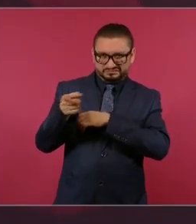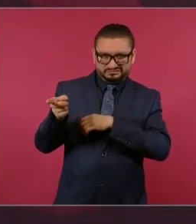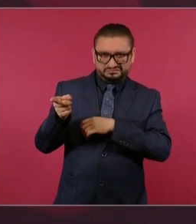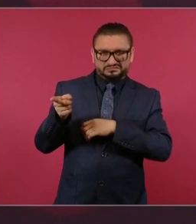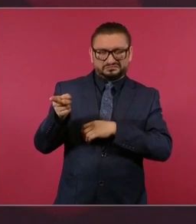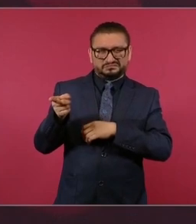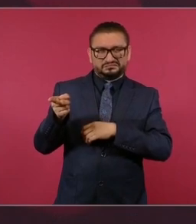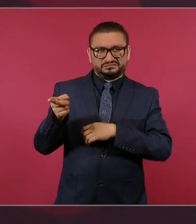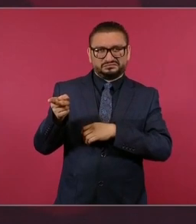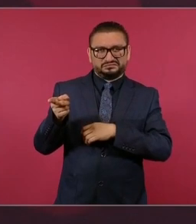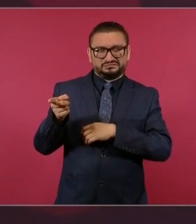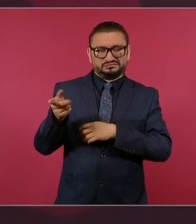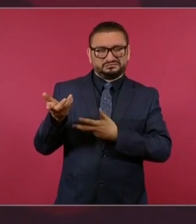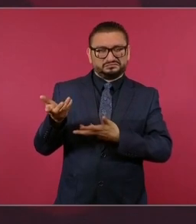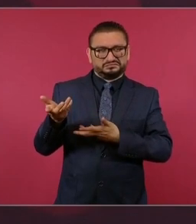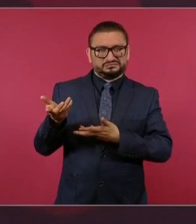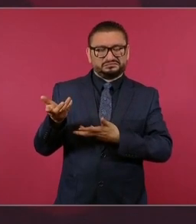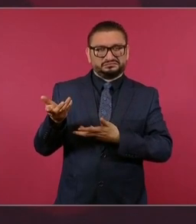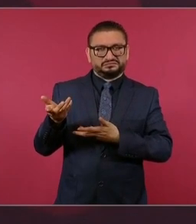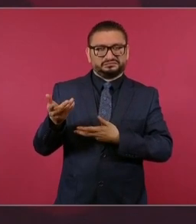¿sí?